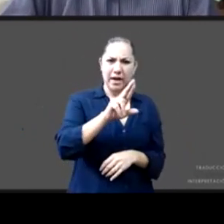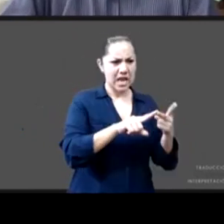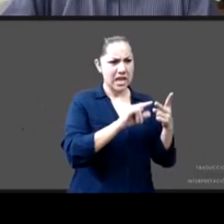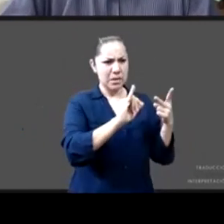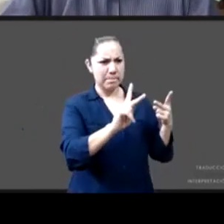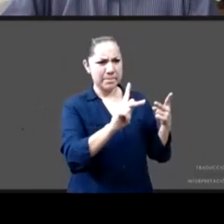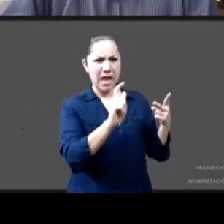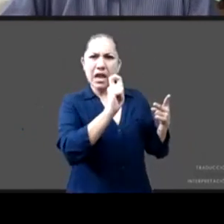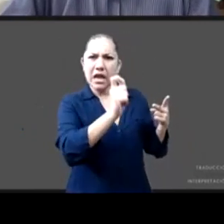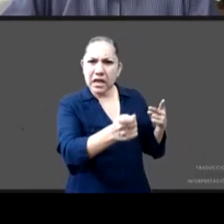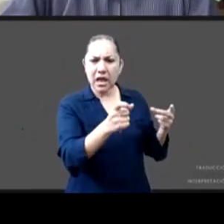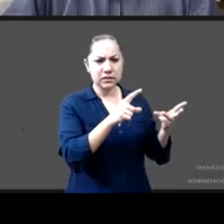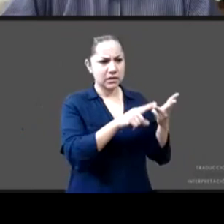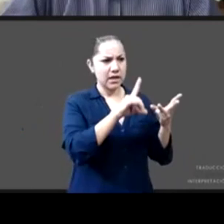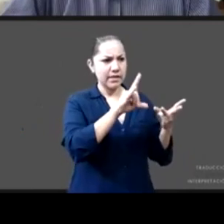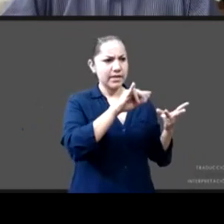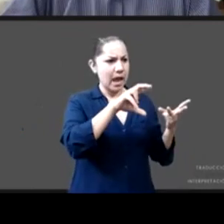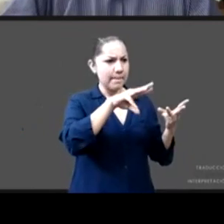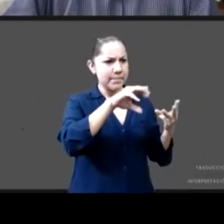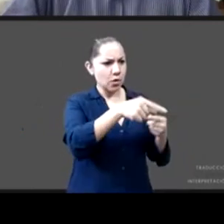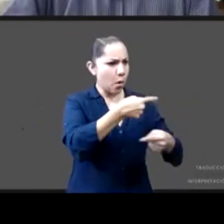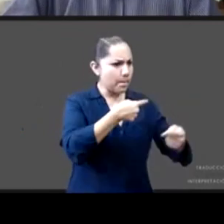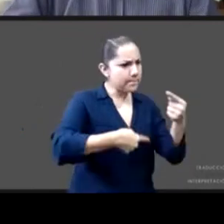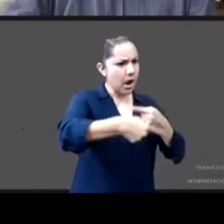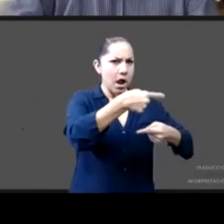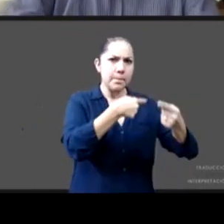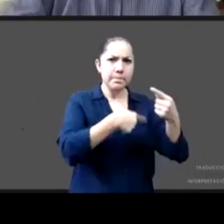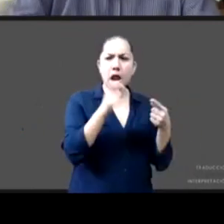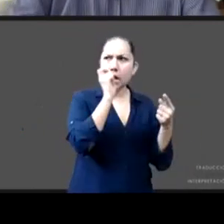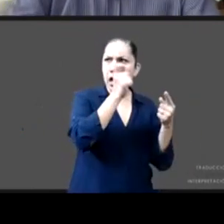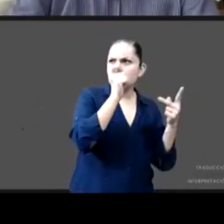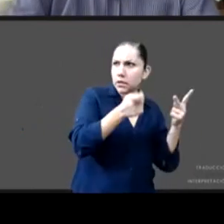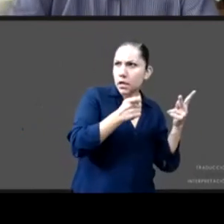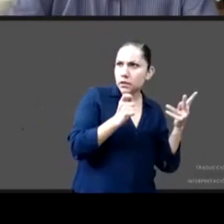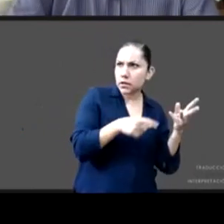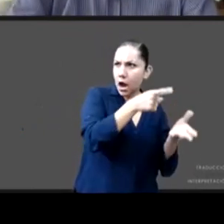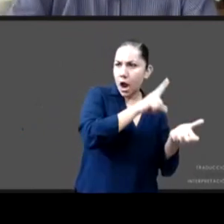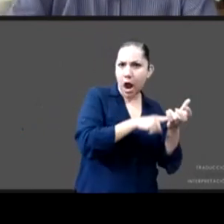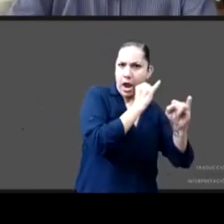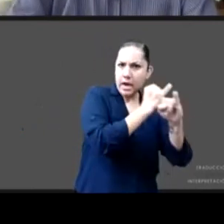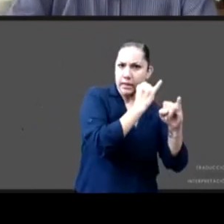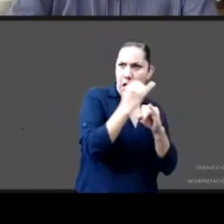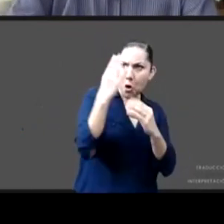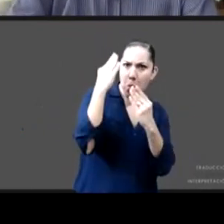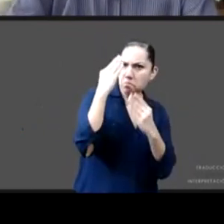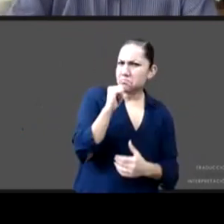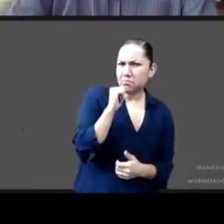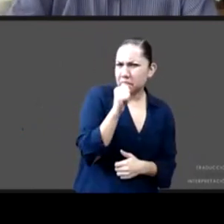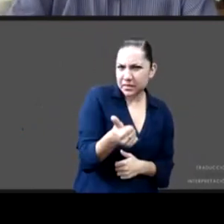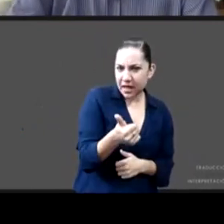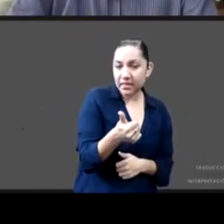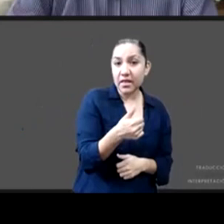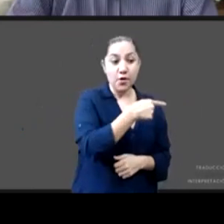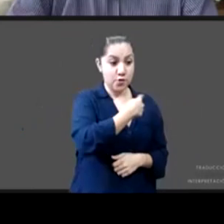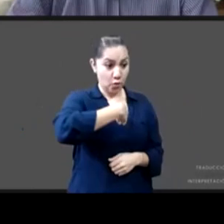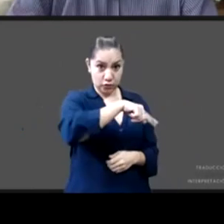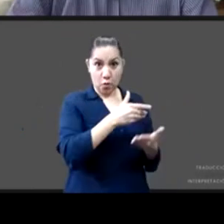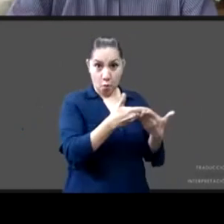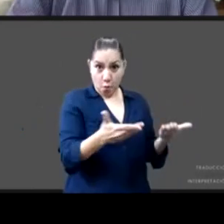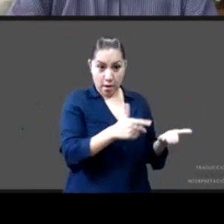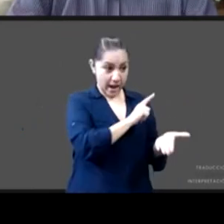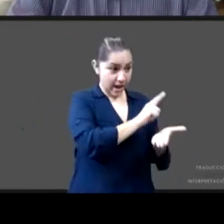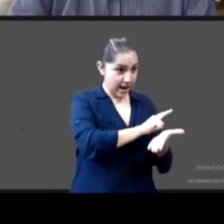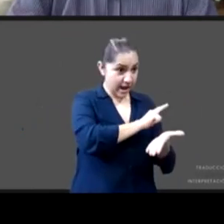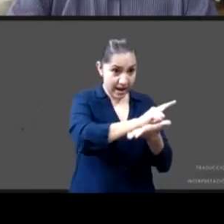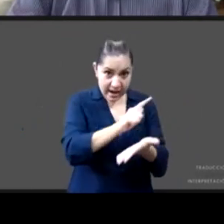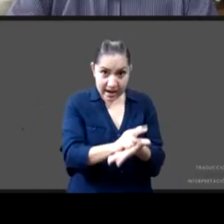es dinámico y qué son muchas cosas. Y ese es un gran reto que ahora tenemos también las personas que trabajamos en el sistema de justicia. Me refiero a